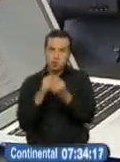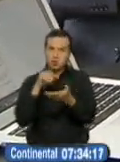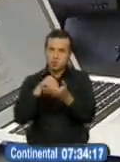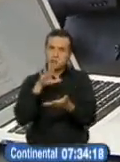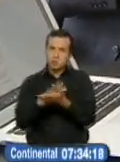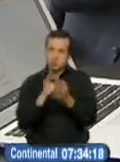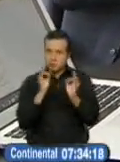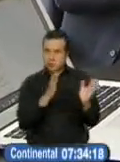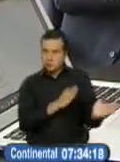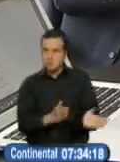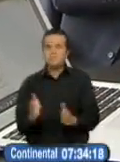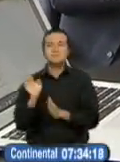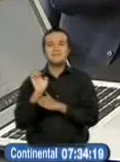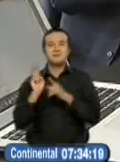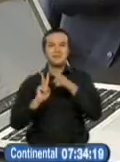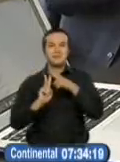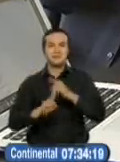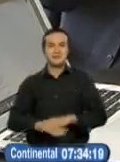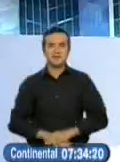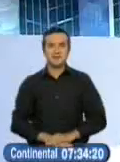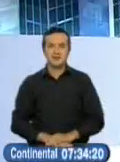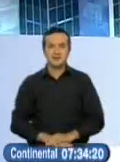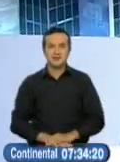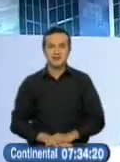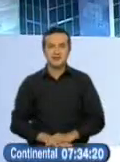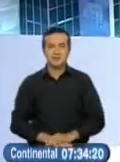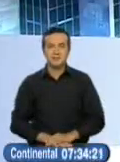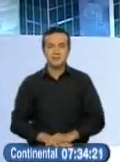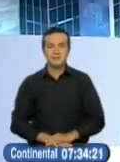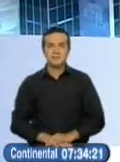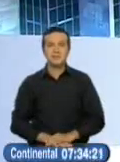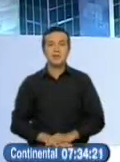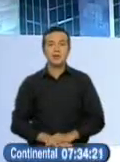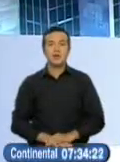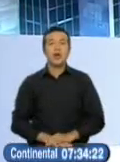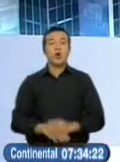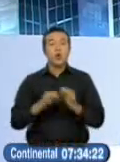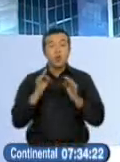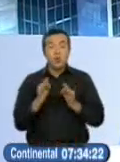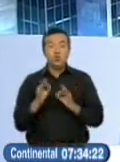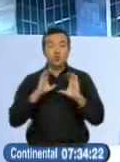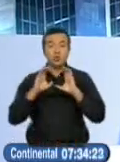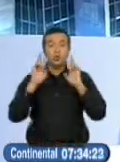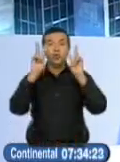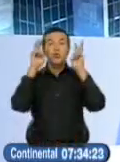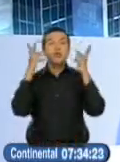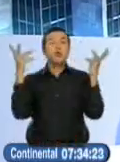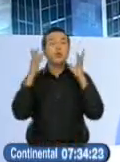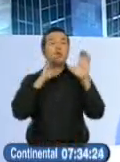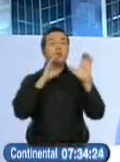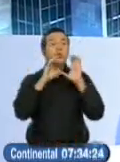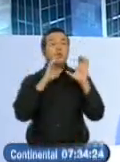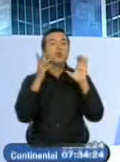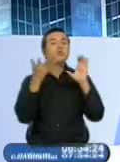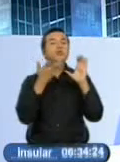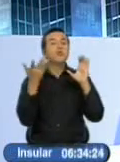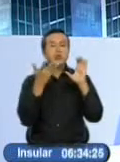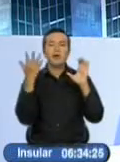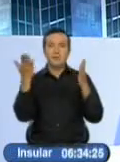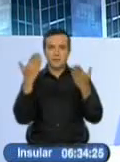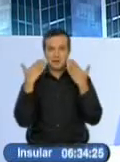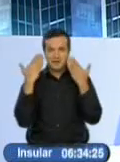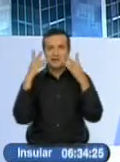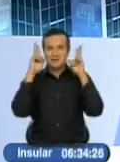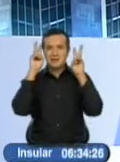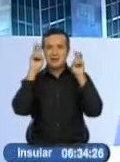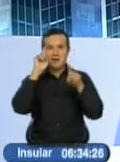sistema. Carlos Flores, Ecuador TV. El penúltimo encuentro sobre comunicación se desarrolla en Guayaquil. En el marco del diálogo nacional